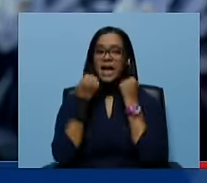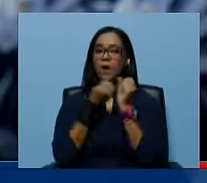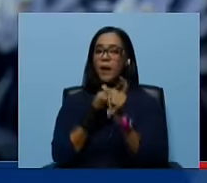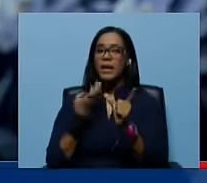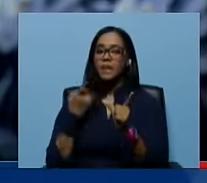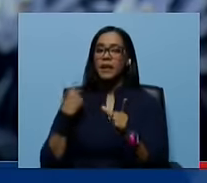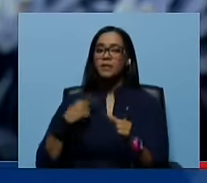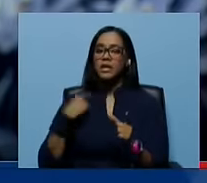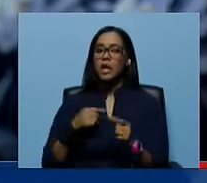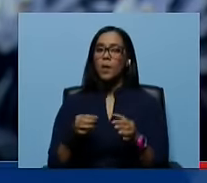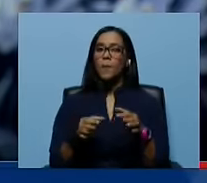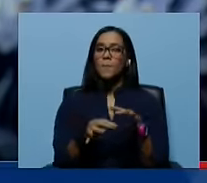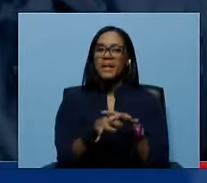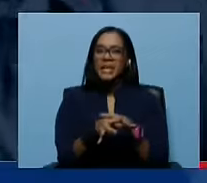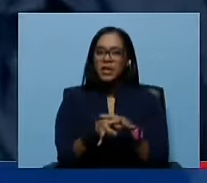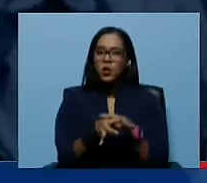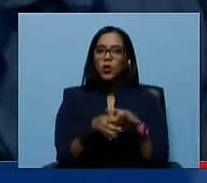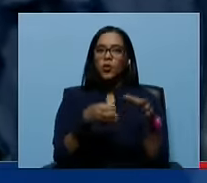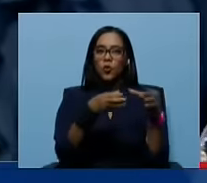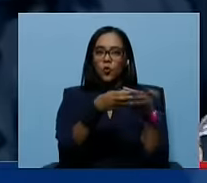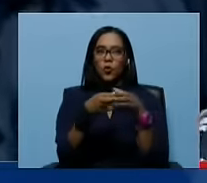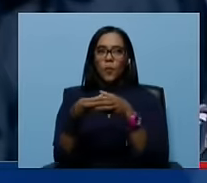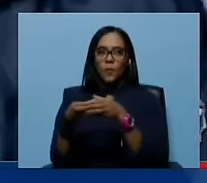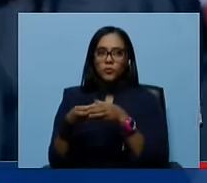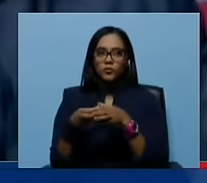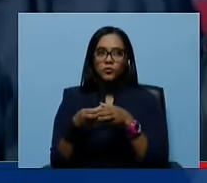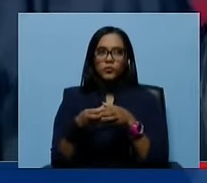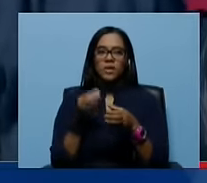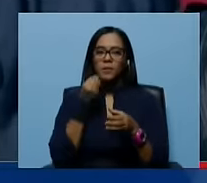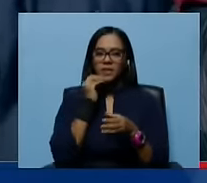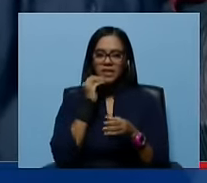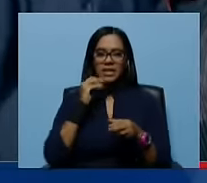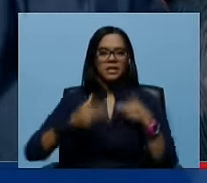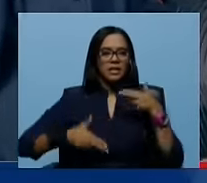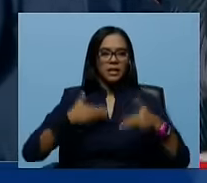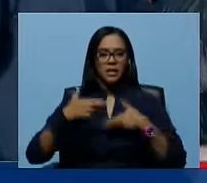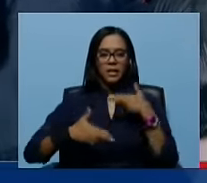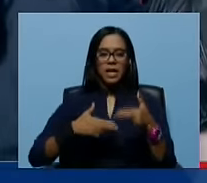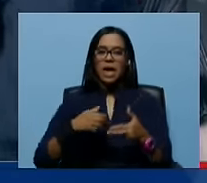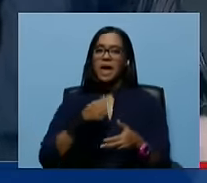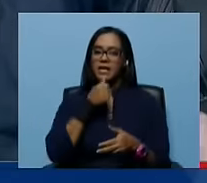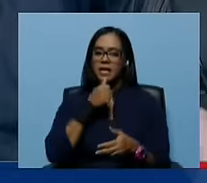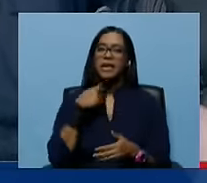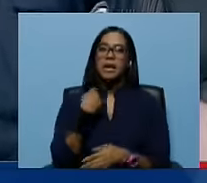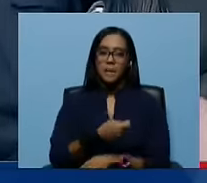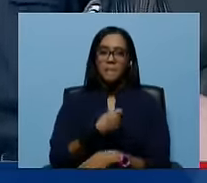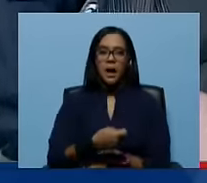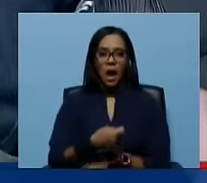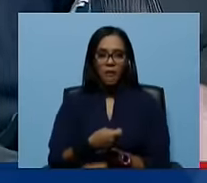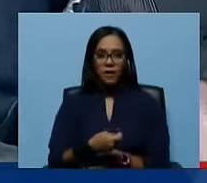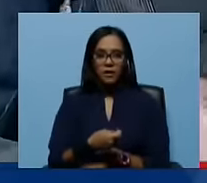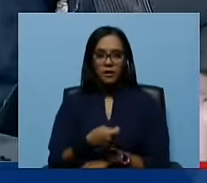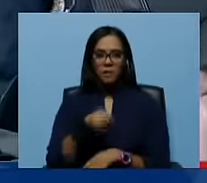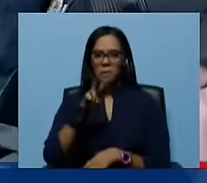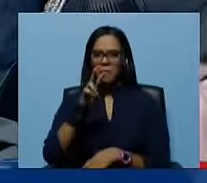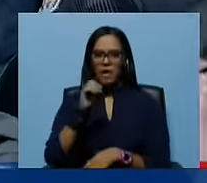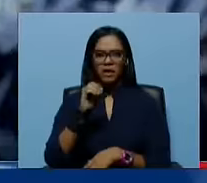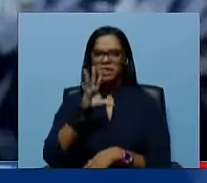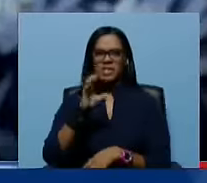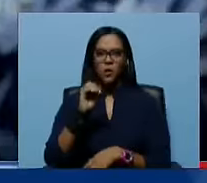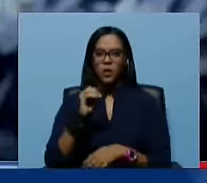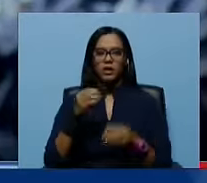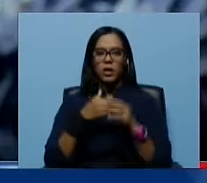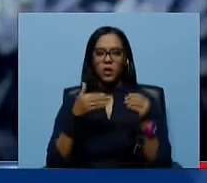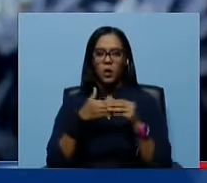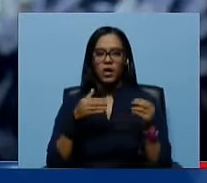con pequeños grupos de muchachos delincuentes a quienes les pagaban 20, 50, 100